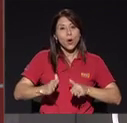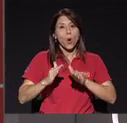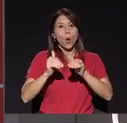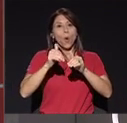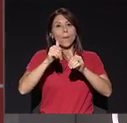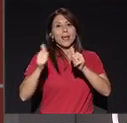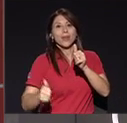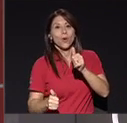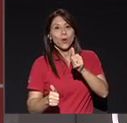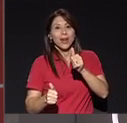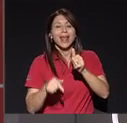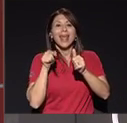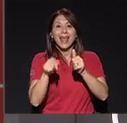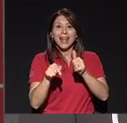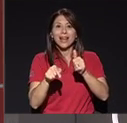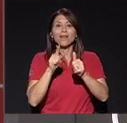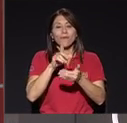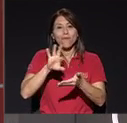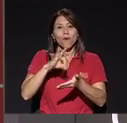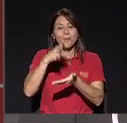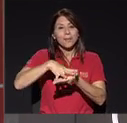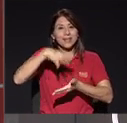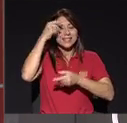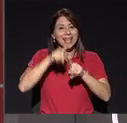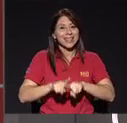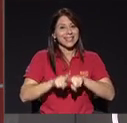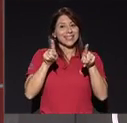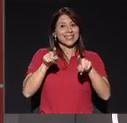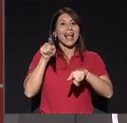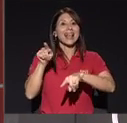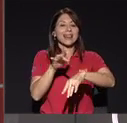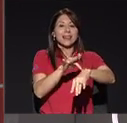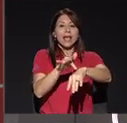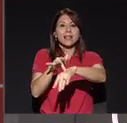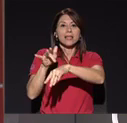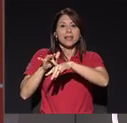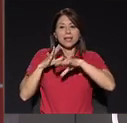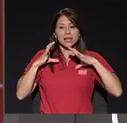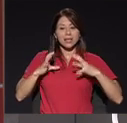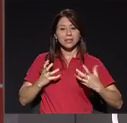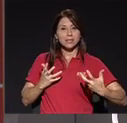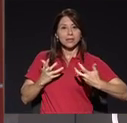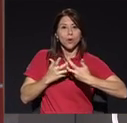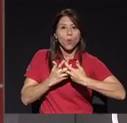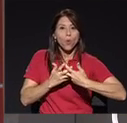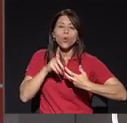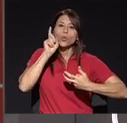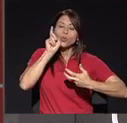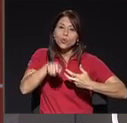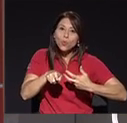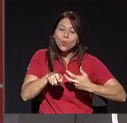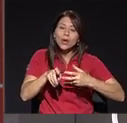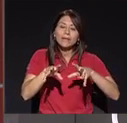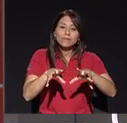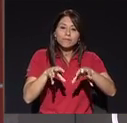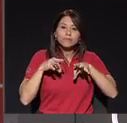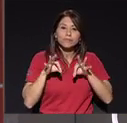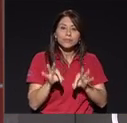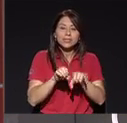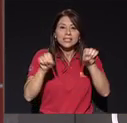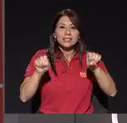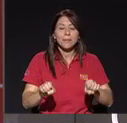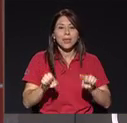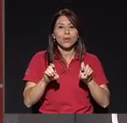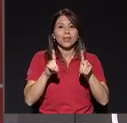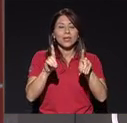un aprendizaje táctil kinestésico, tuvo que enfrentar un sistema educativo tradicional en el que, si no hubiera sido